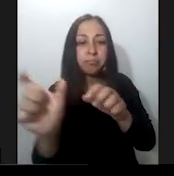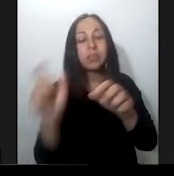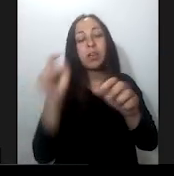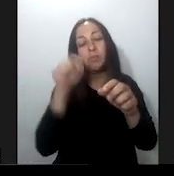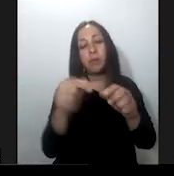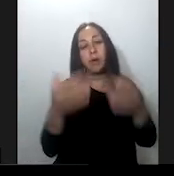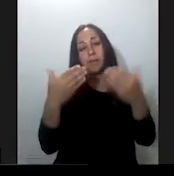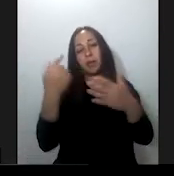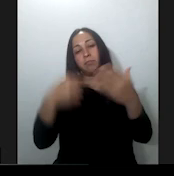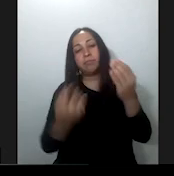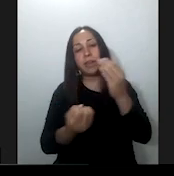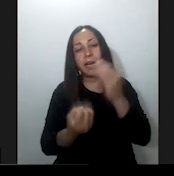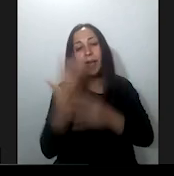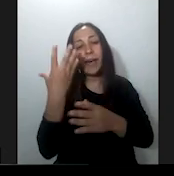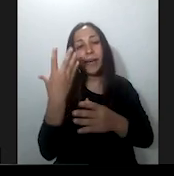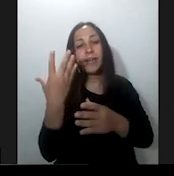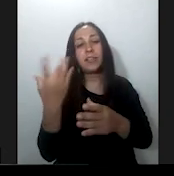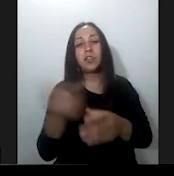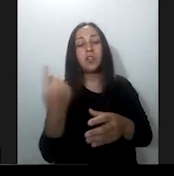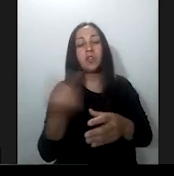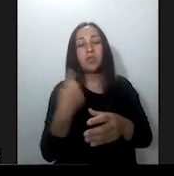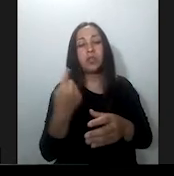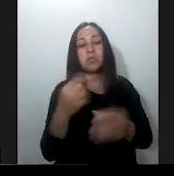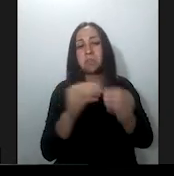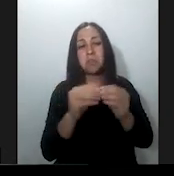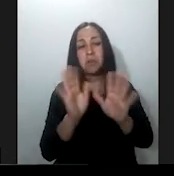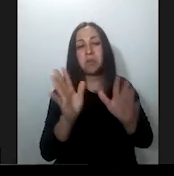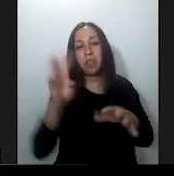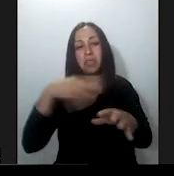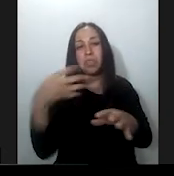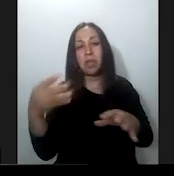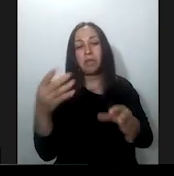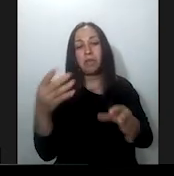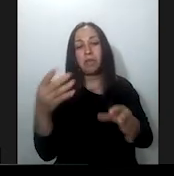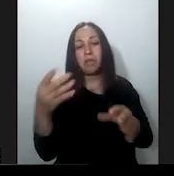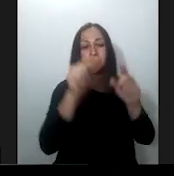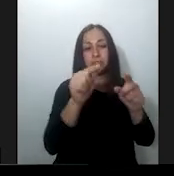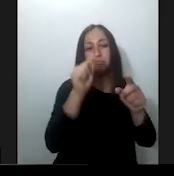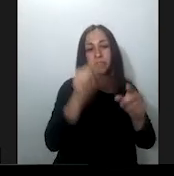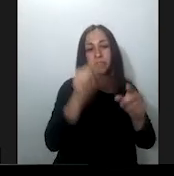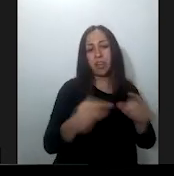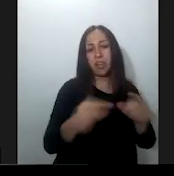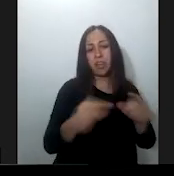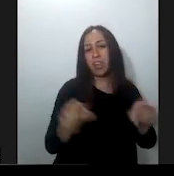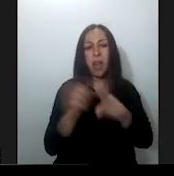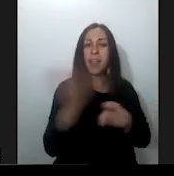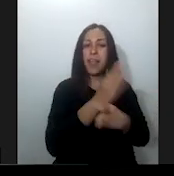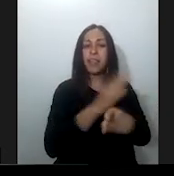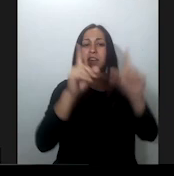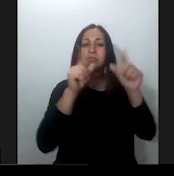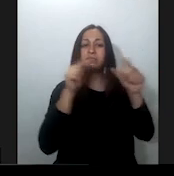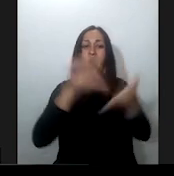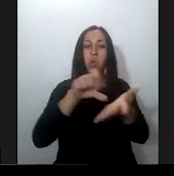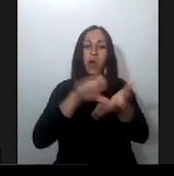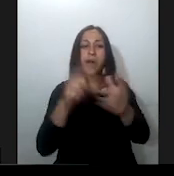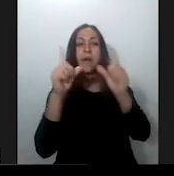agregarle comentarios, ¿sí? Y bueno, y acá podríamos crear, ¿no? Sin problema nuestra tabla, ¿no? Destino, que